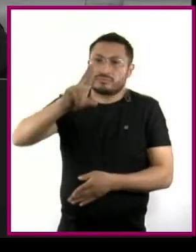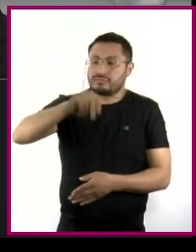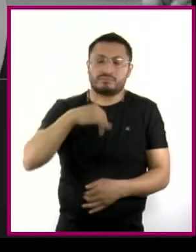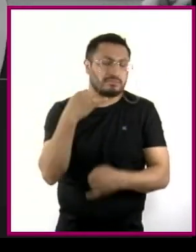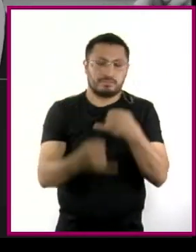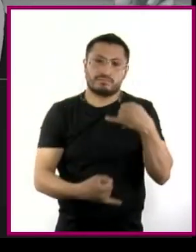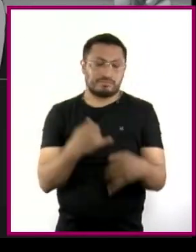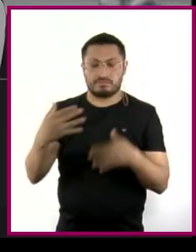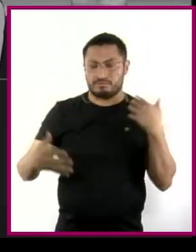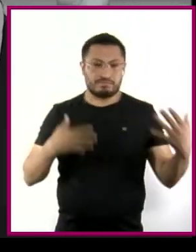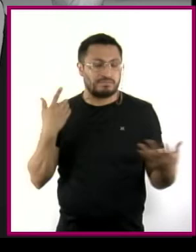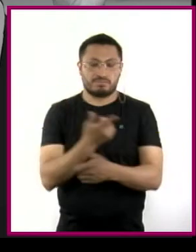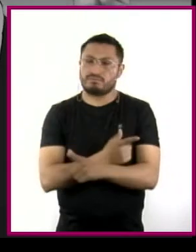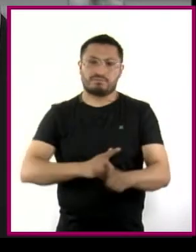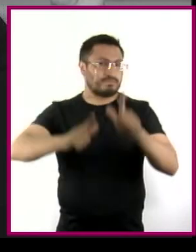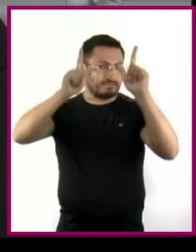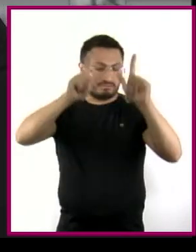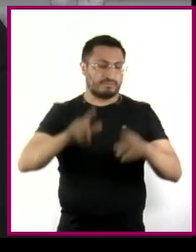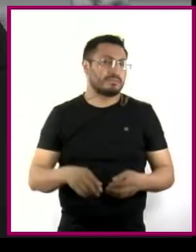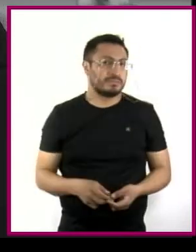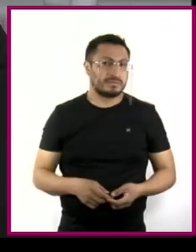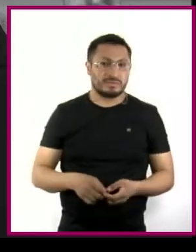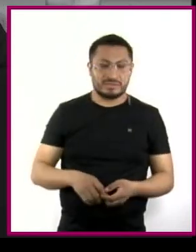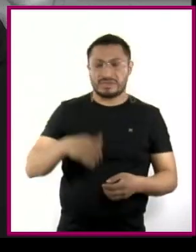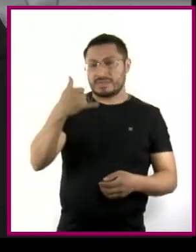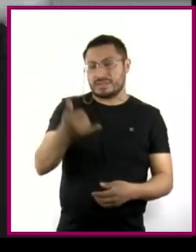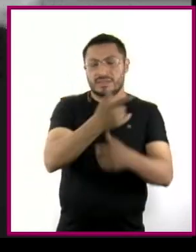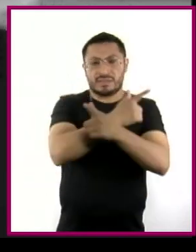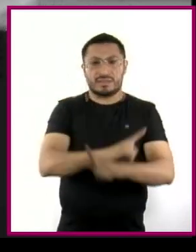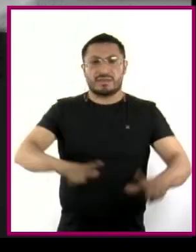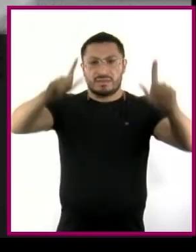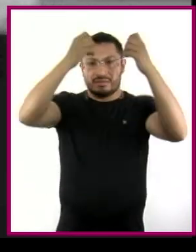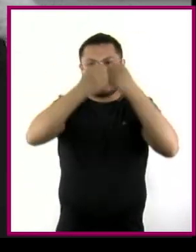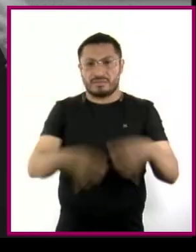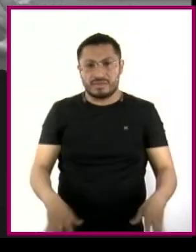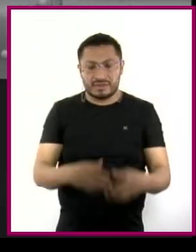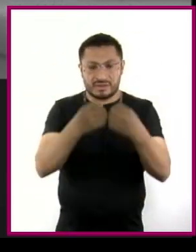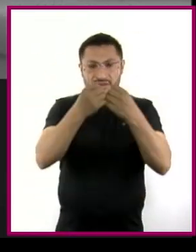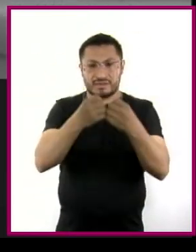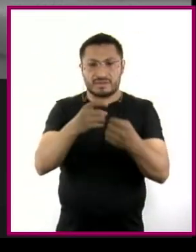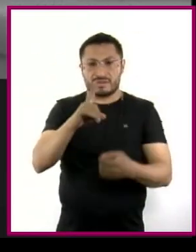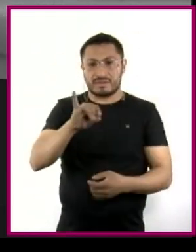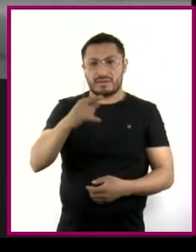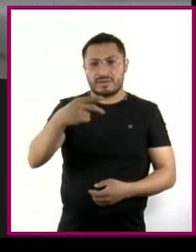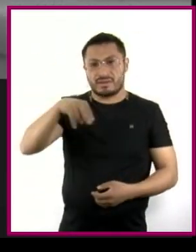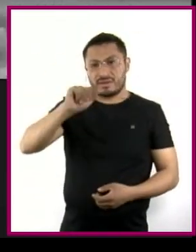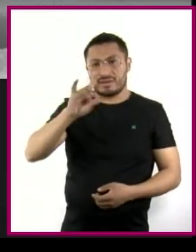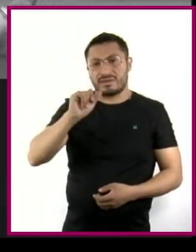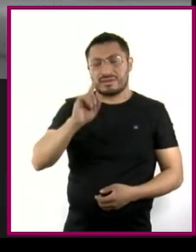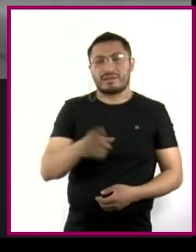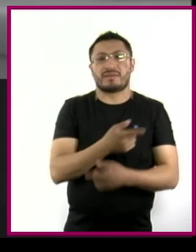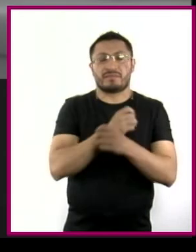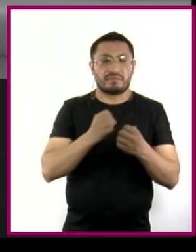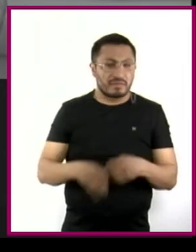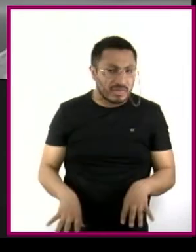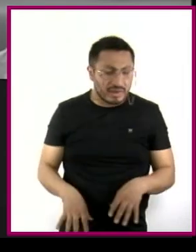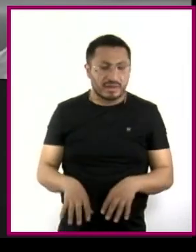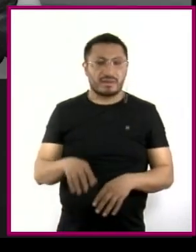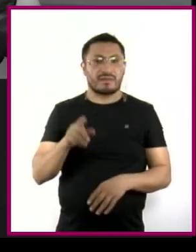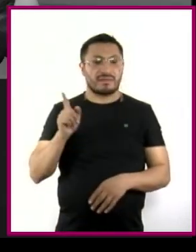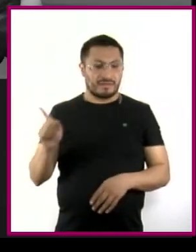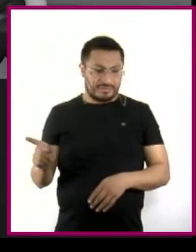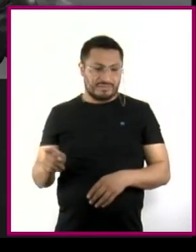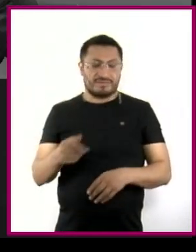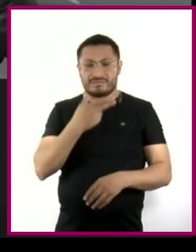diversión, ni libremente. Y al perder la libertad, se pierde la dignidad. Al menos si hacemos caso a lo que dice